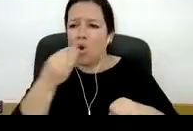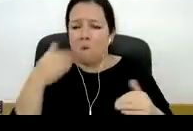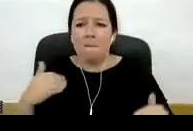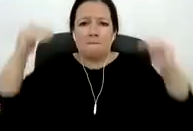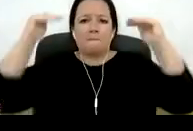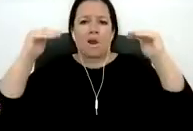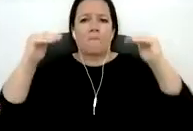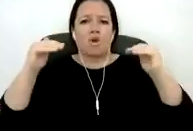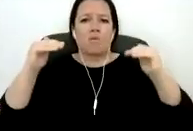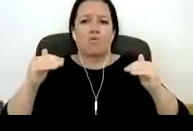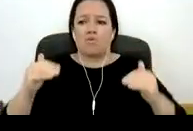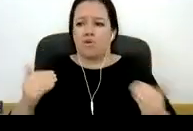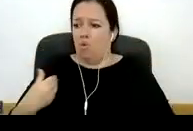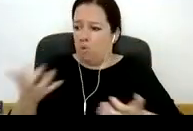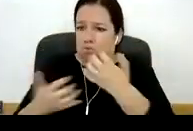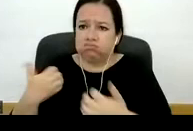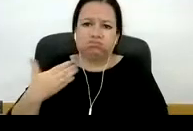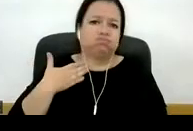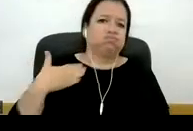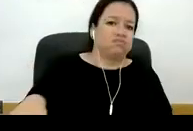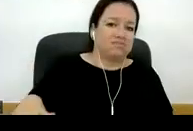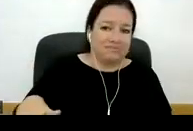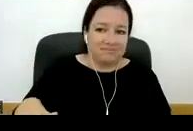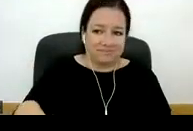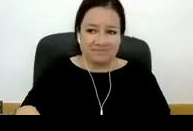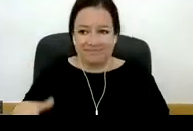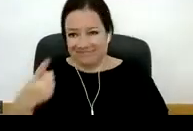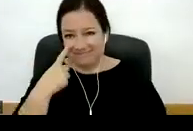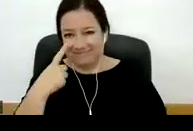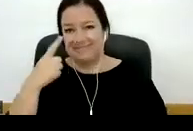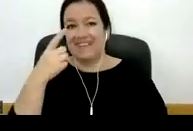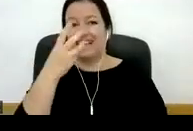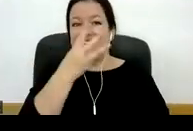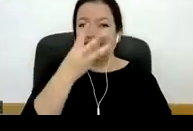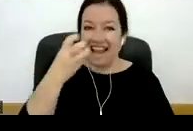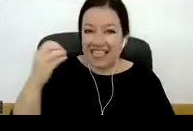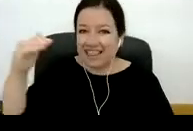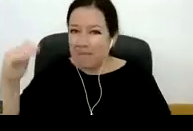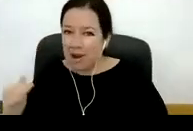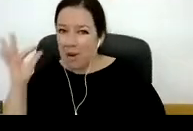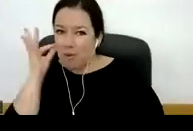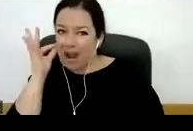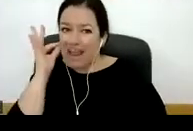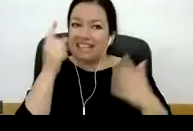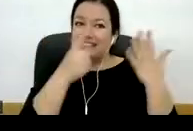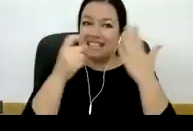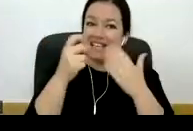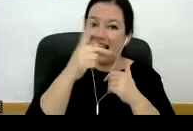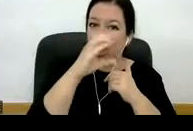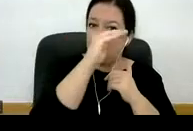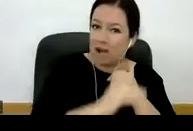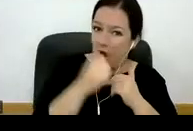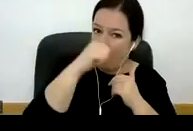como la conveniente en este caso, ¿no? Que hemos visto que eran 300 kilocalorías en las mujeres y 600 kilocalorías en los